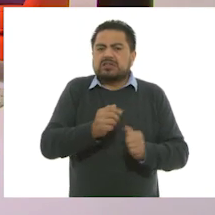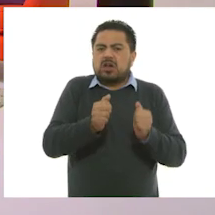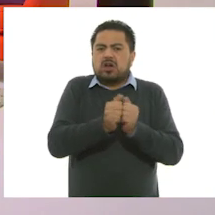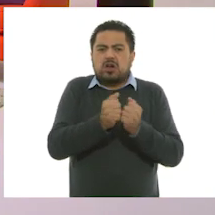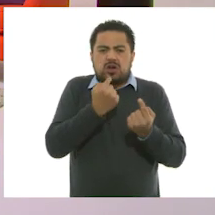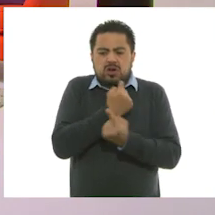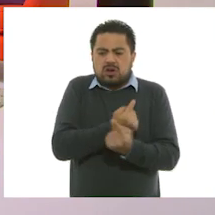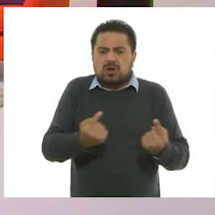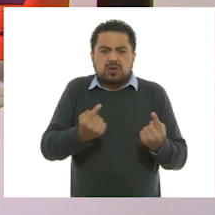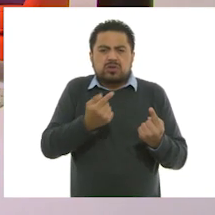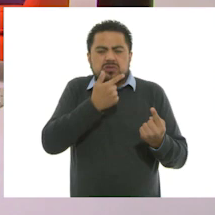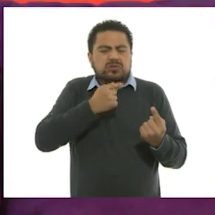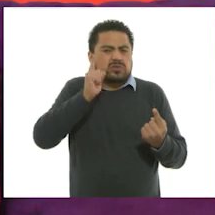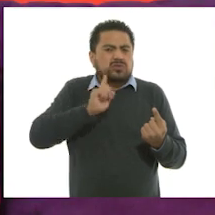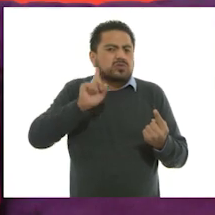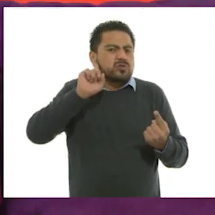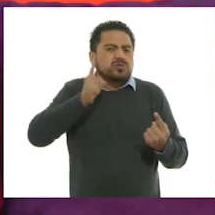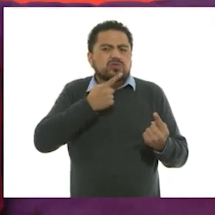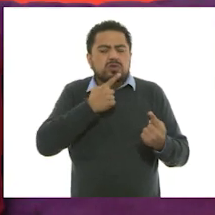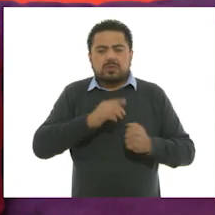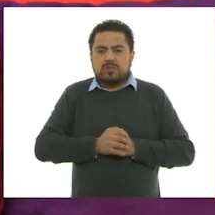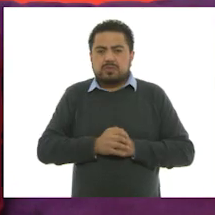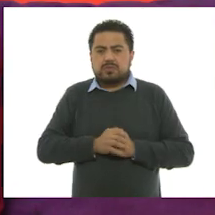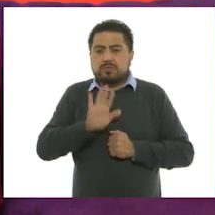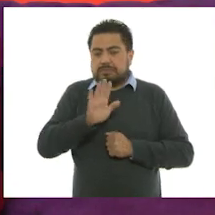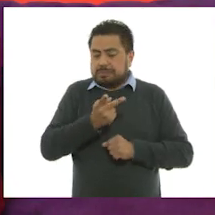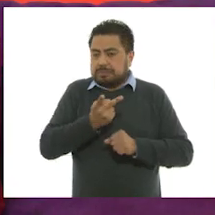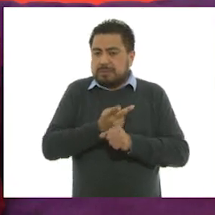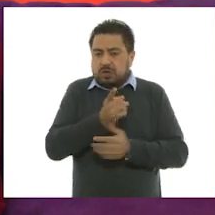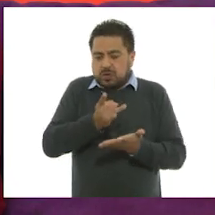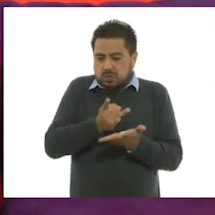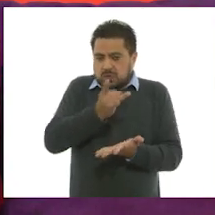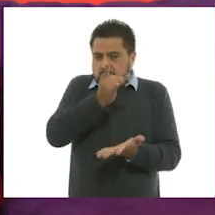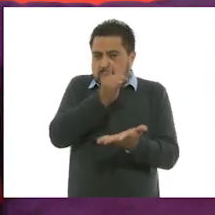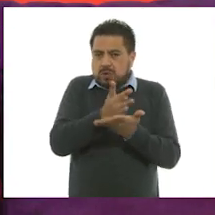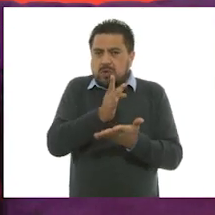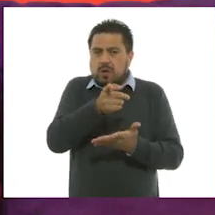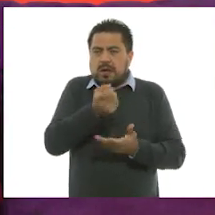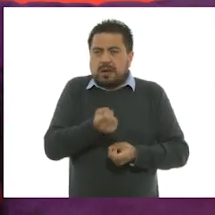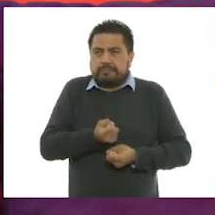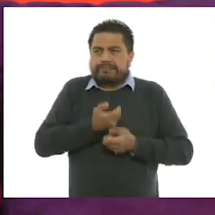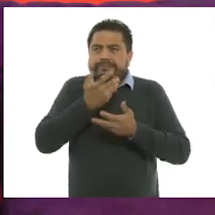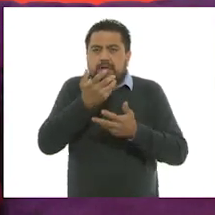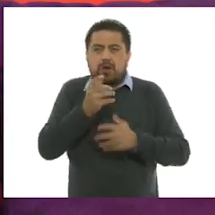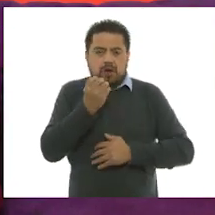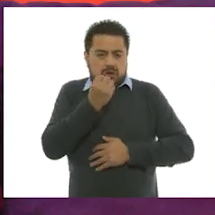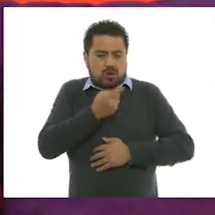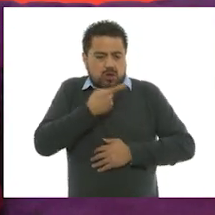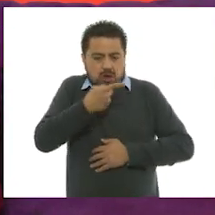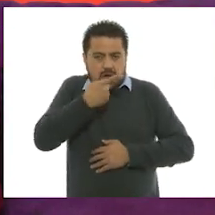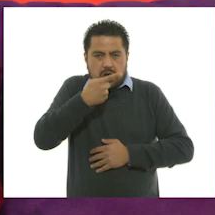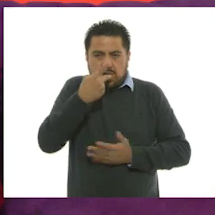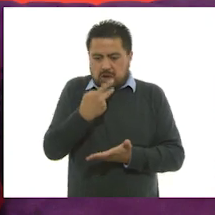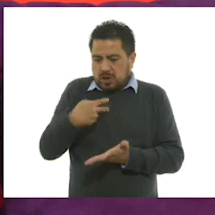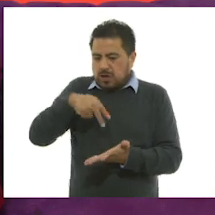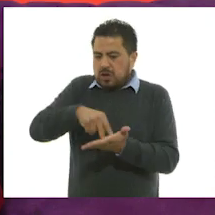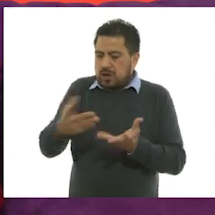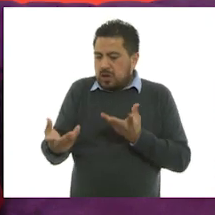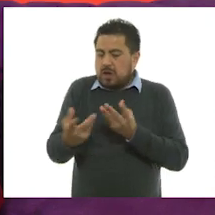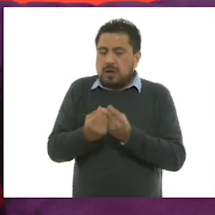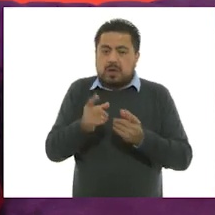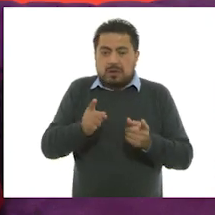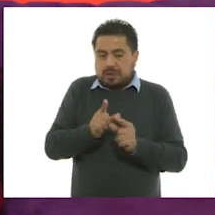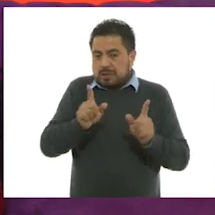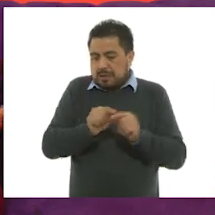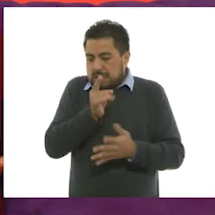los niños sordos? Pasa que si únicamente nos expresamos de manera oral en su presencia, si únicamente